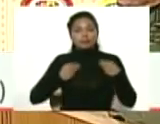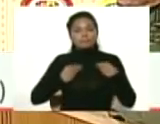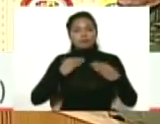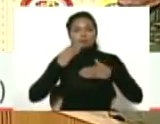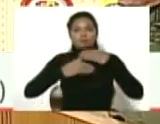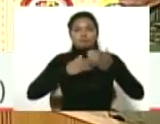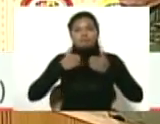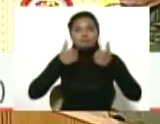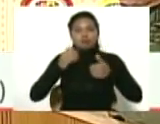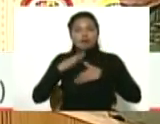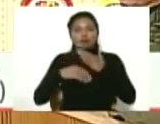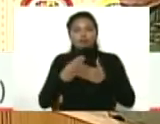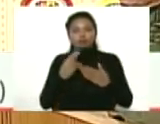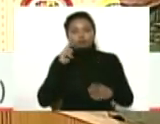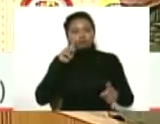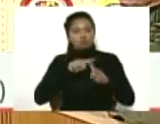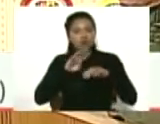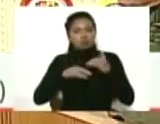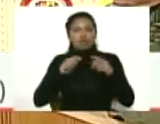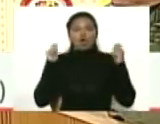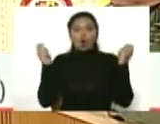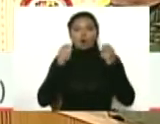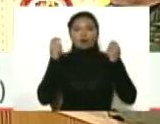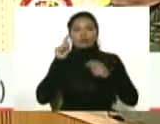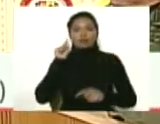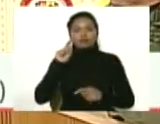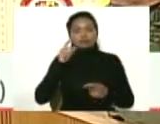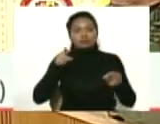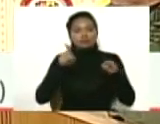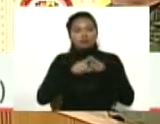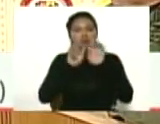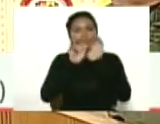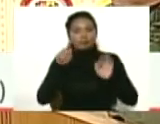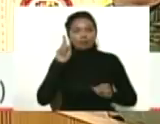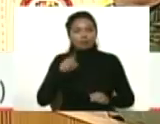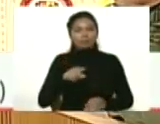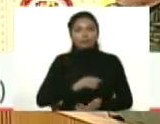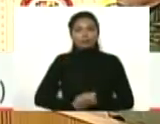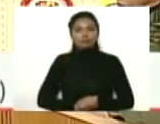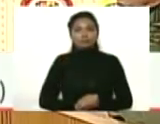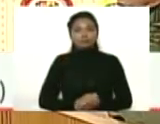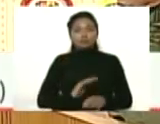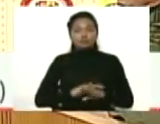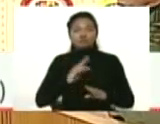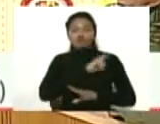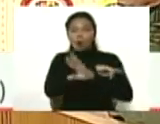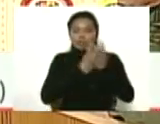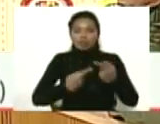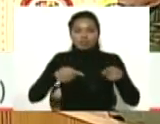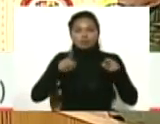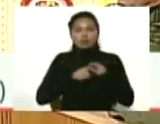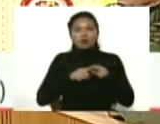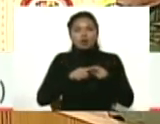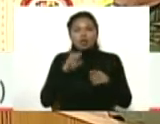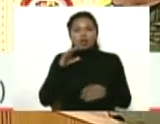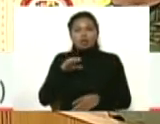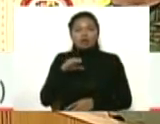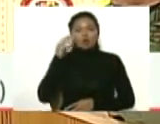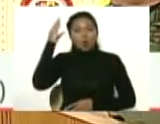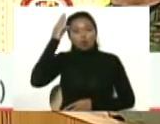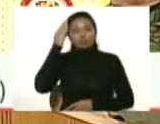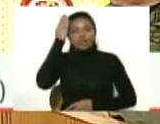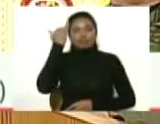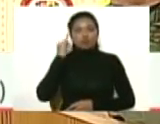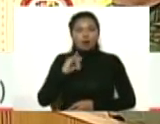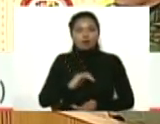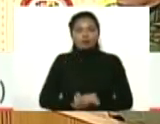viviendo. Hemos dedicado esta jornada necesaria para el fortalecimiento consciente de